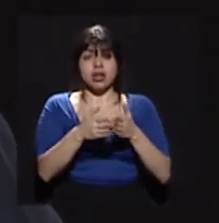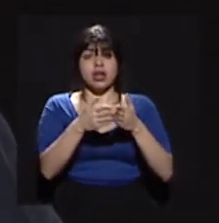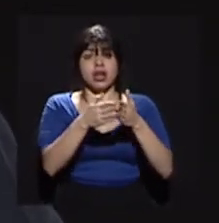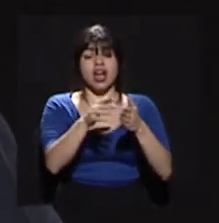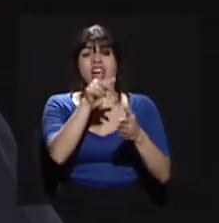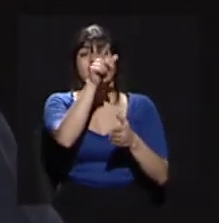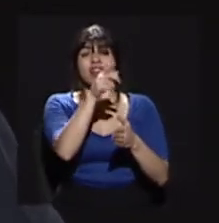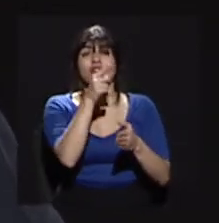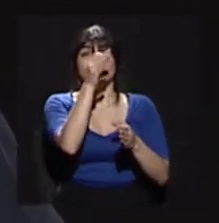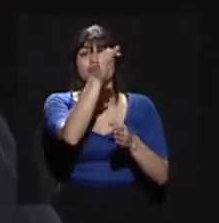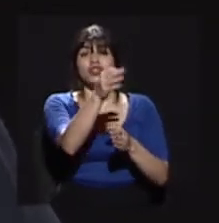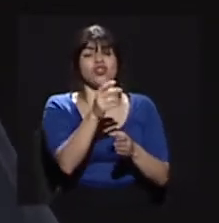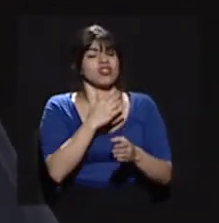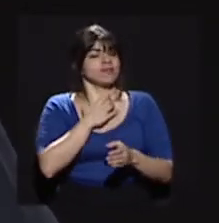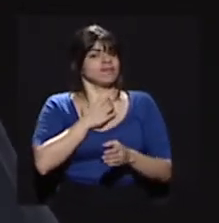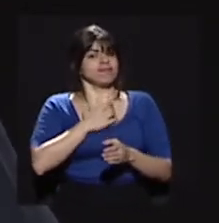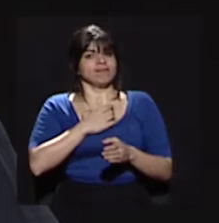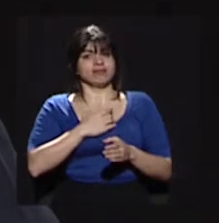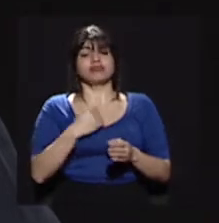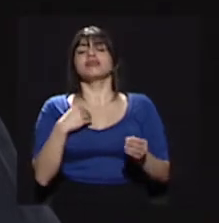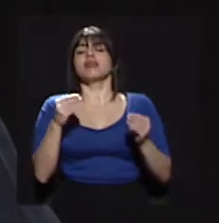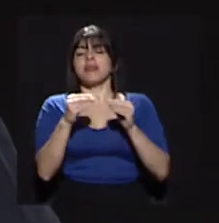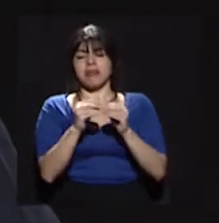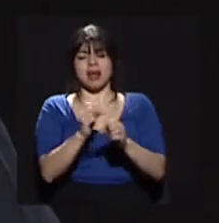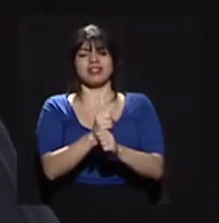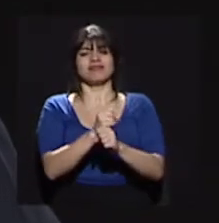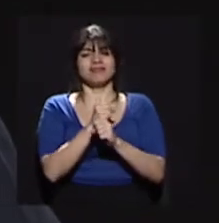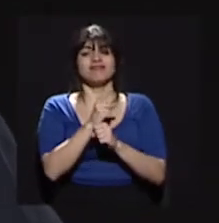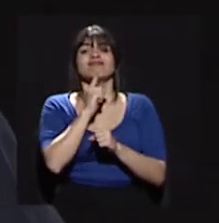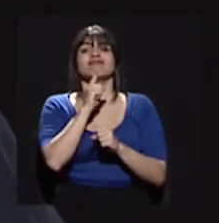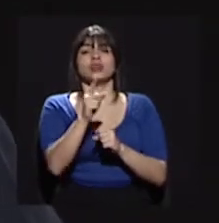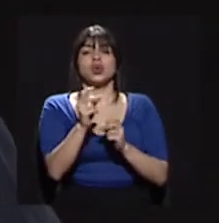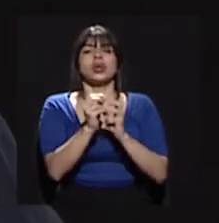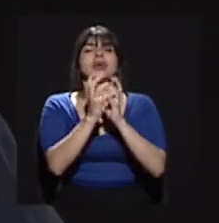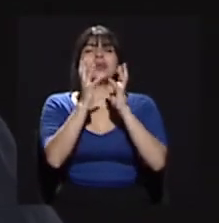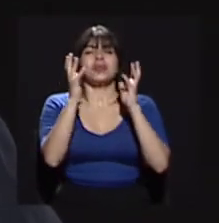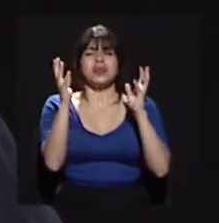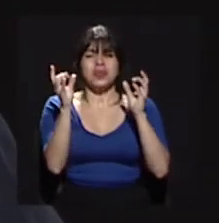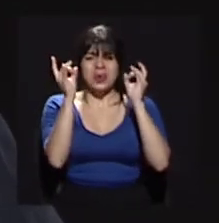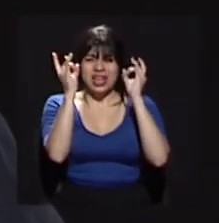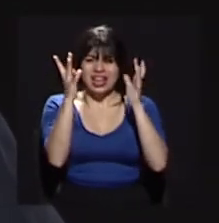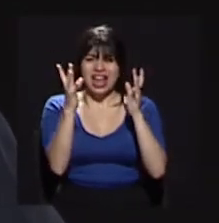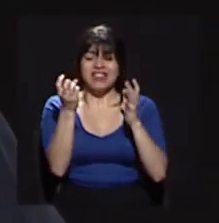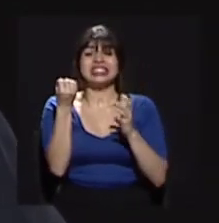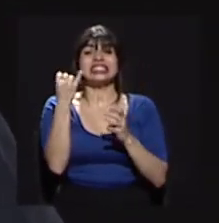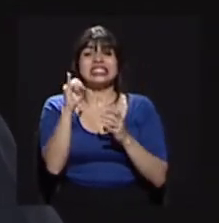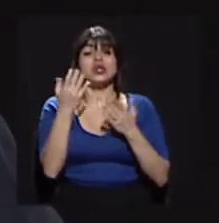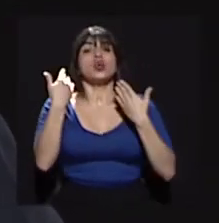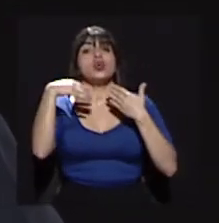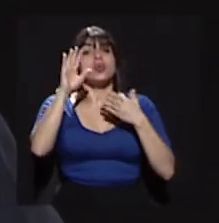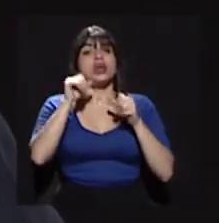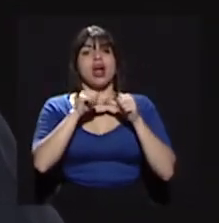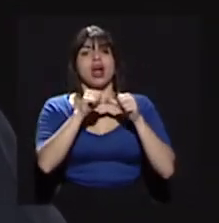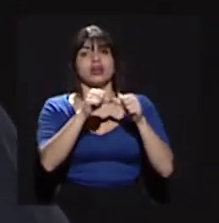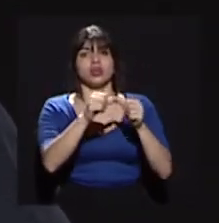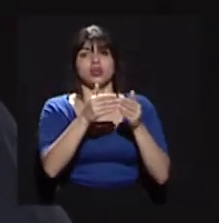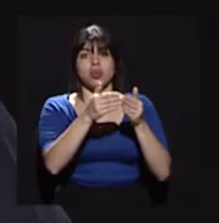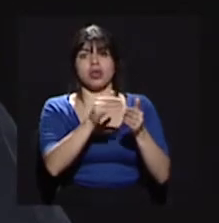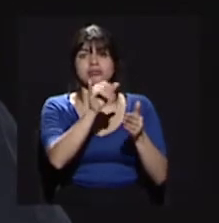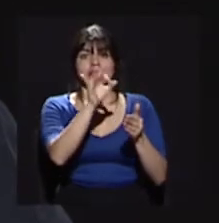indeseable cada vez me convenzo más crisis ha sido realmente muy grave que hubiéramos continuado por ahí